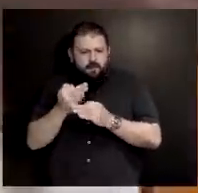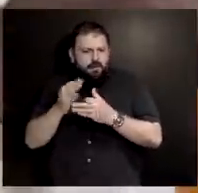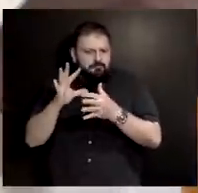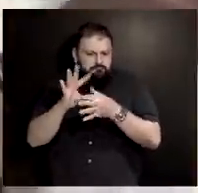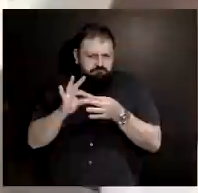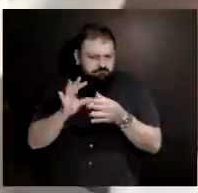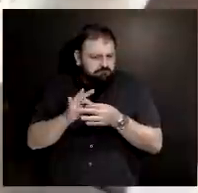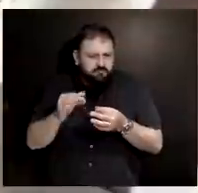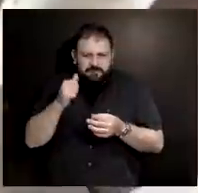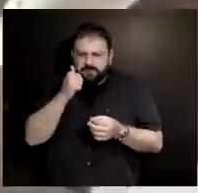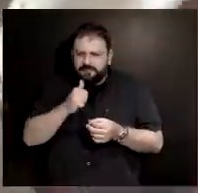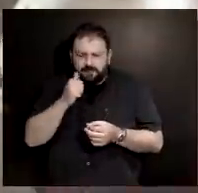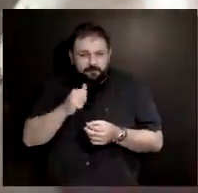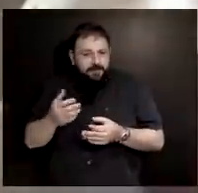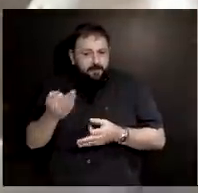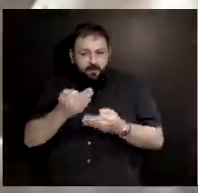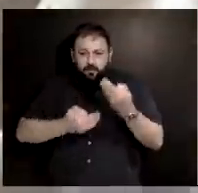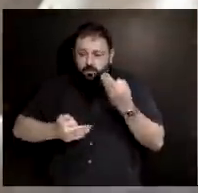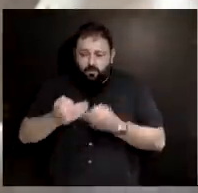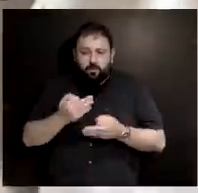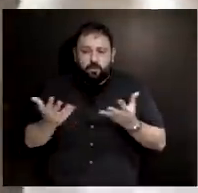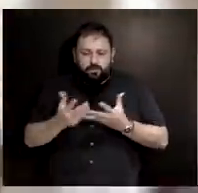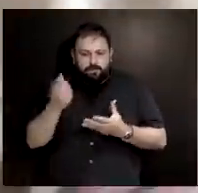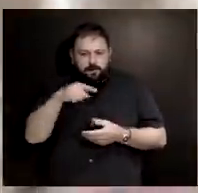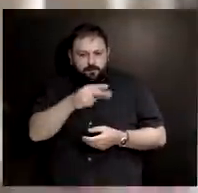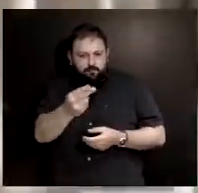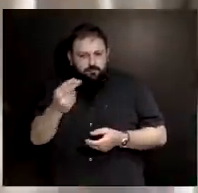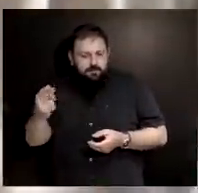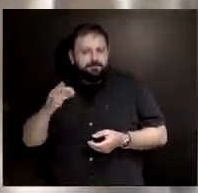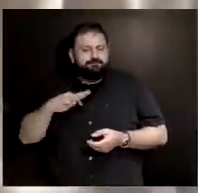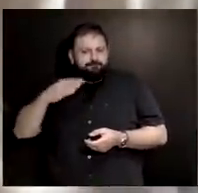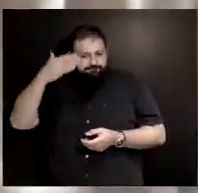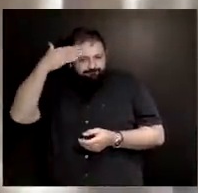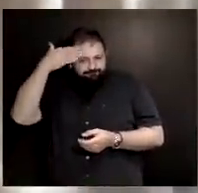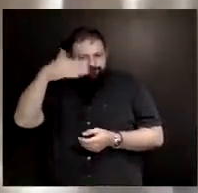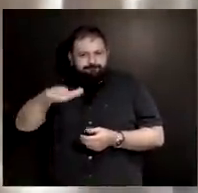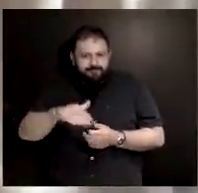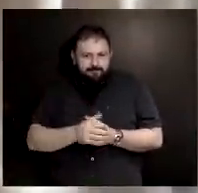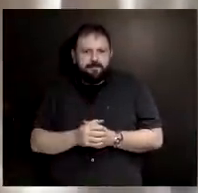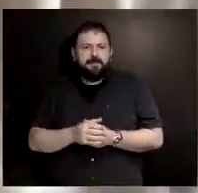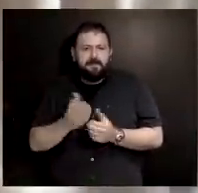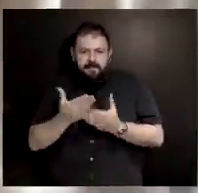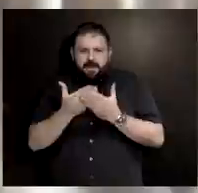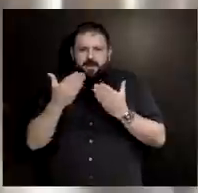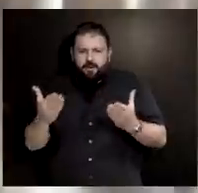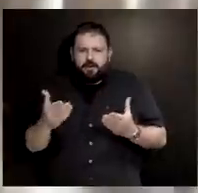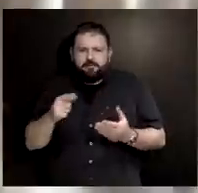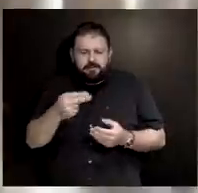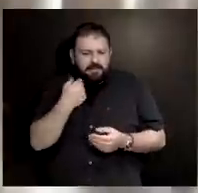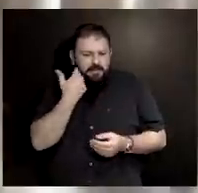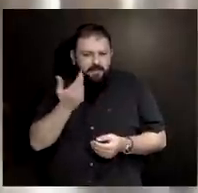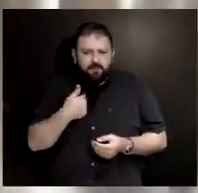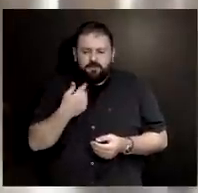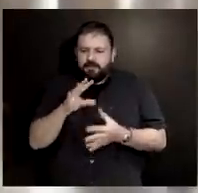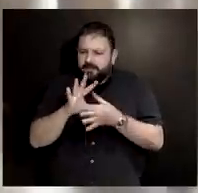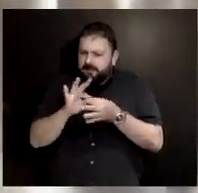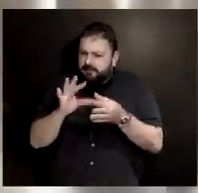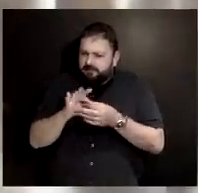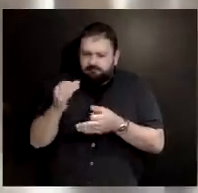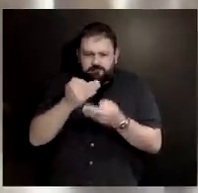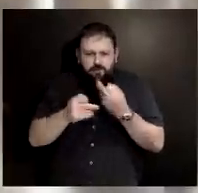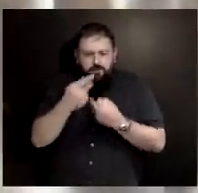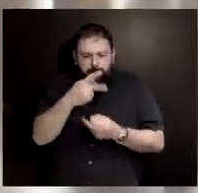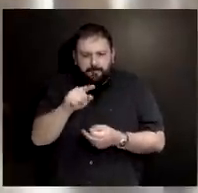ser muy importantes a tomar en cuenta, y vamos a entrar ahorita más, pero sí quiero que sepan que tenemos que ser muy